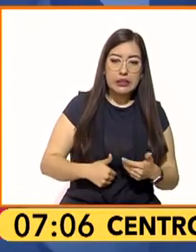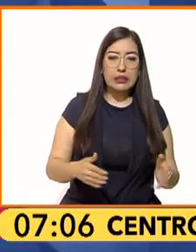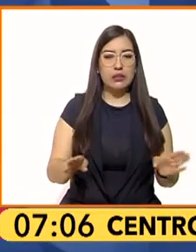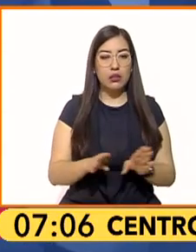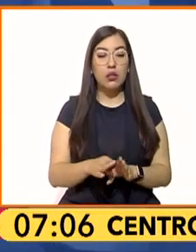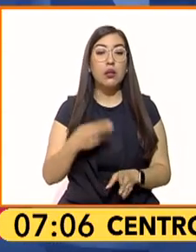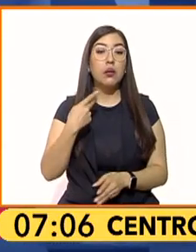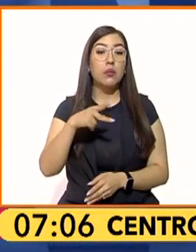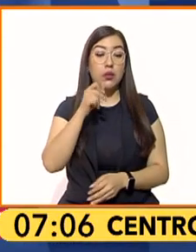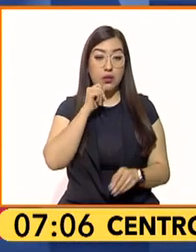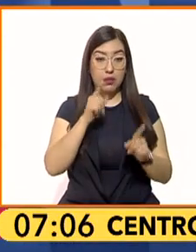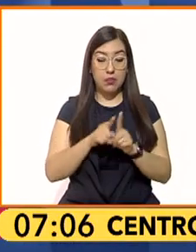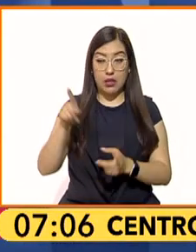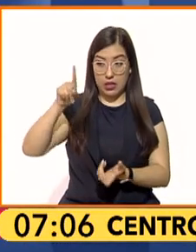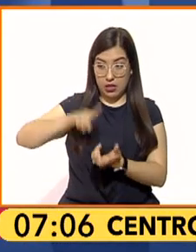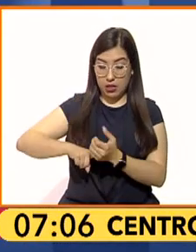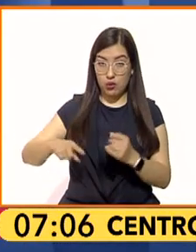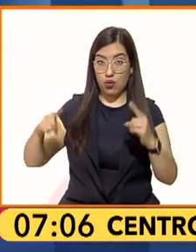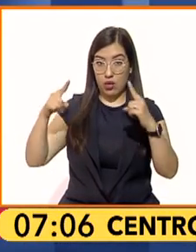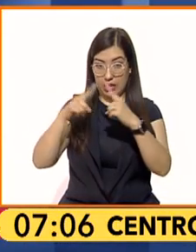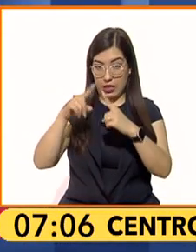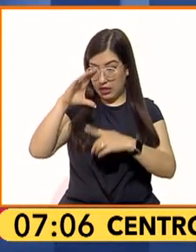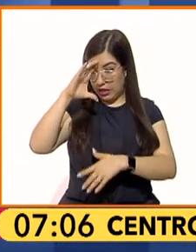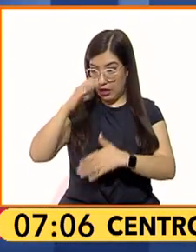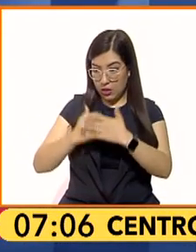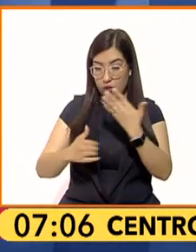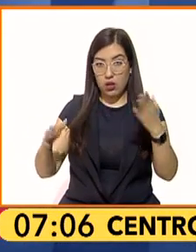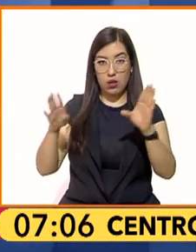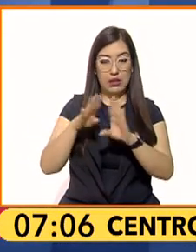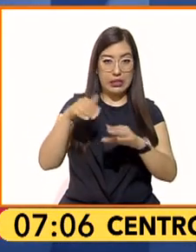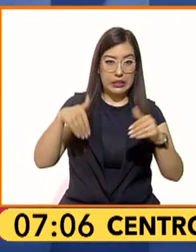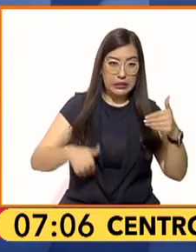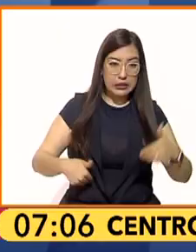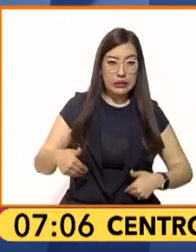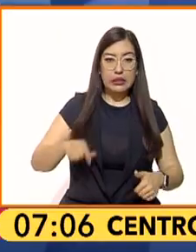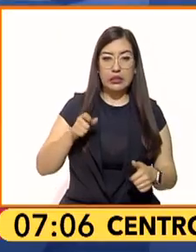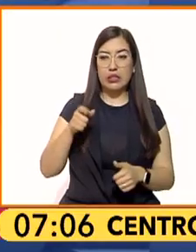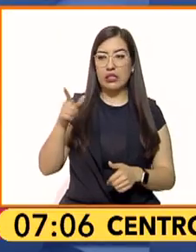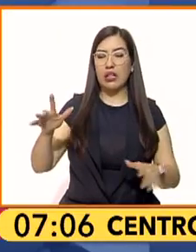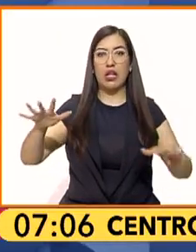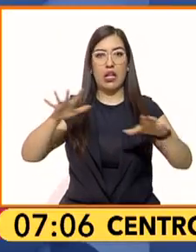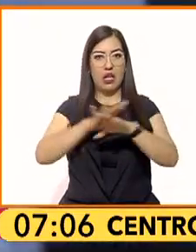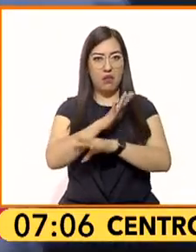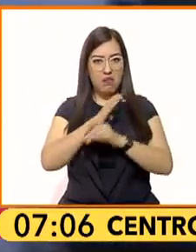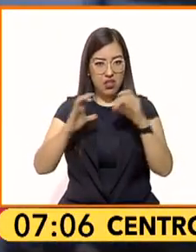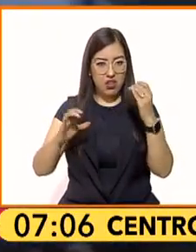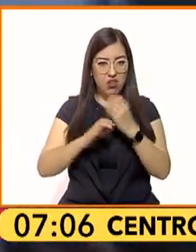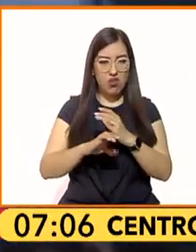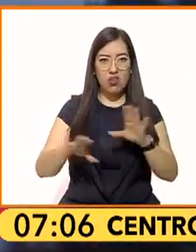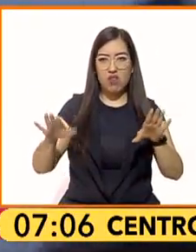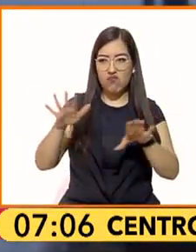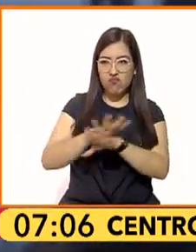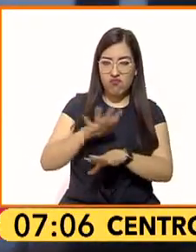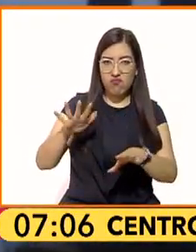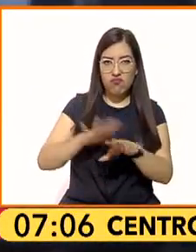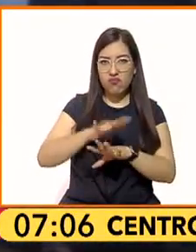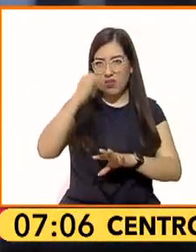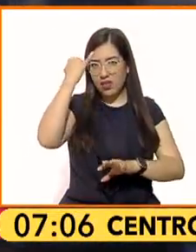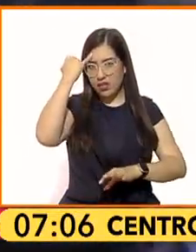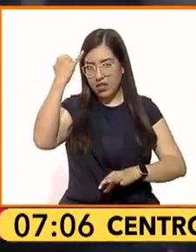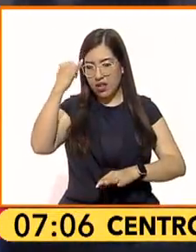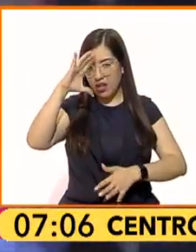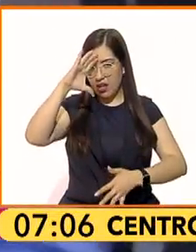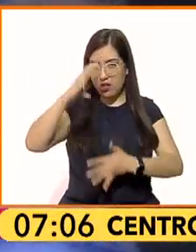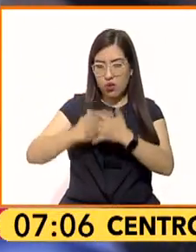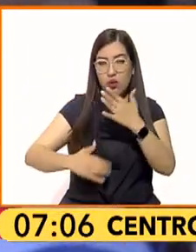tremendamente incómodo al interior porque limpió, reformó, reestructuró esta curia romana que durante mucho